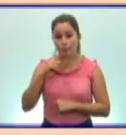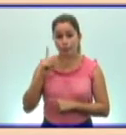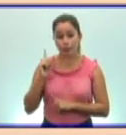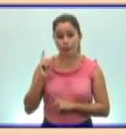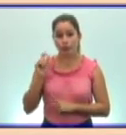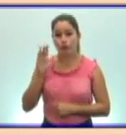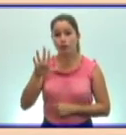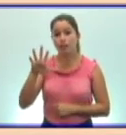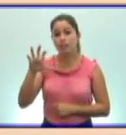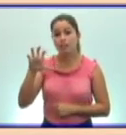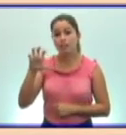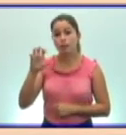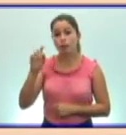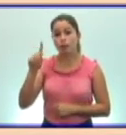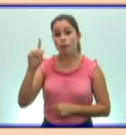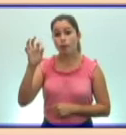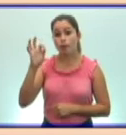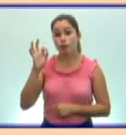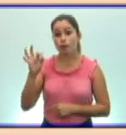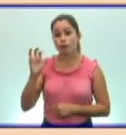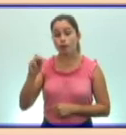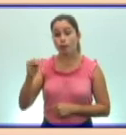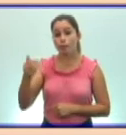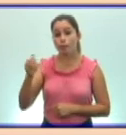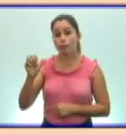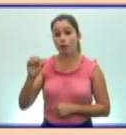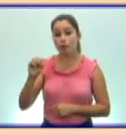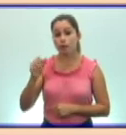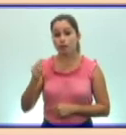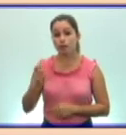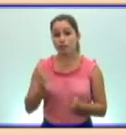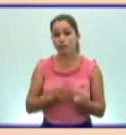en masa de este soluto,